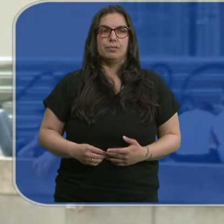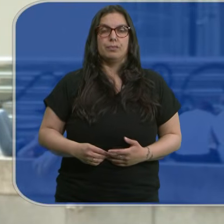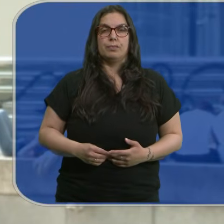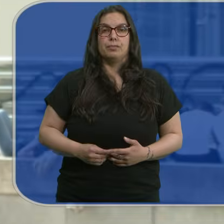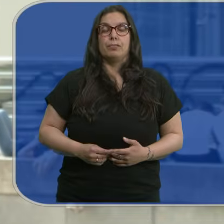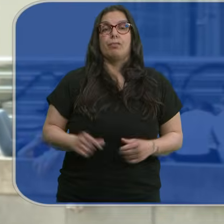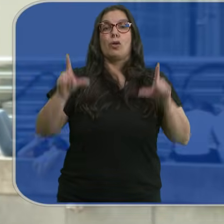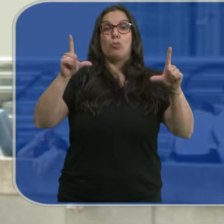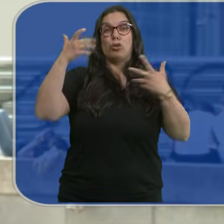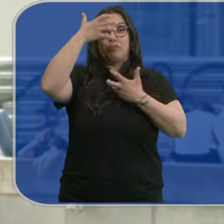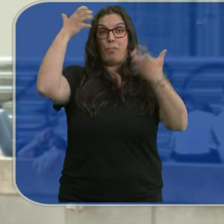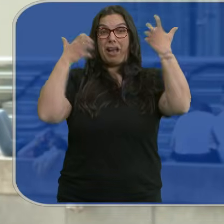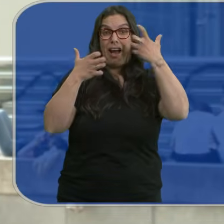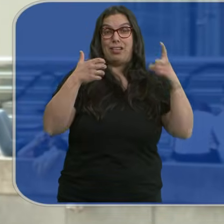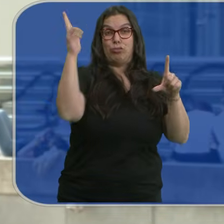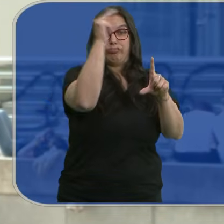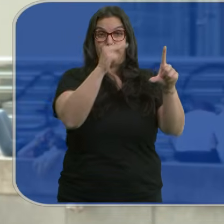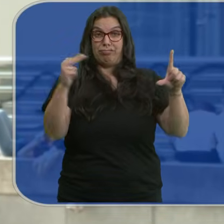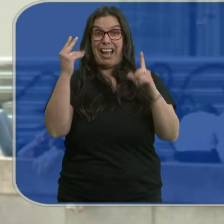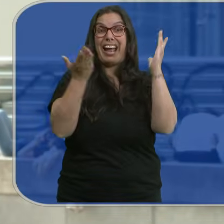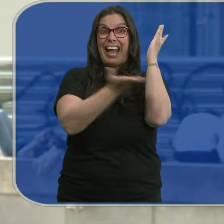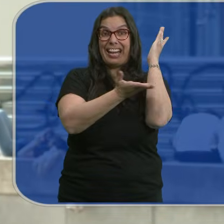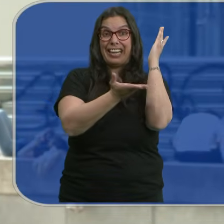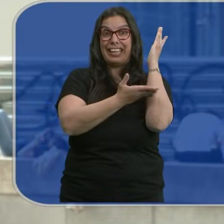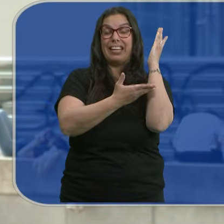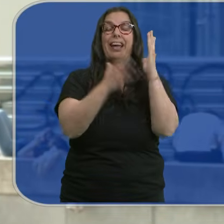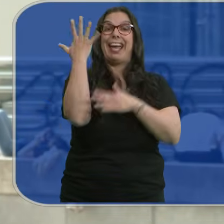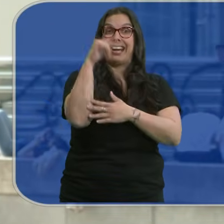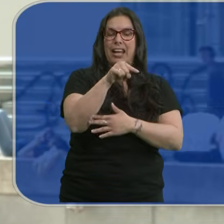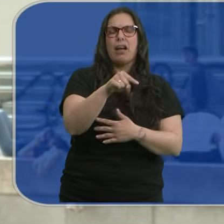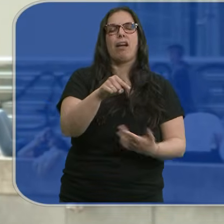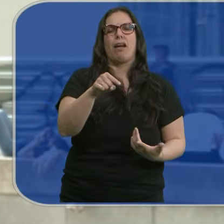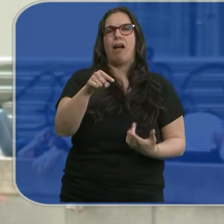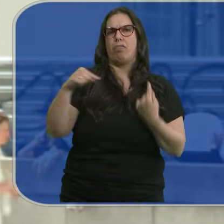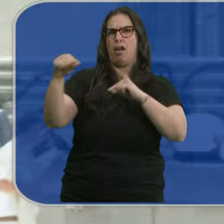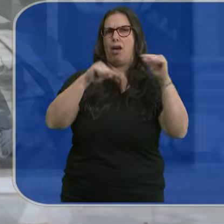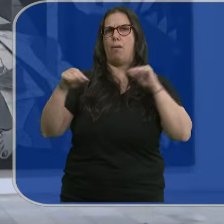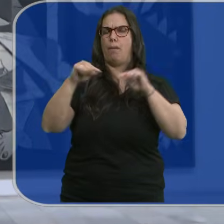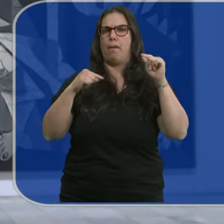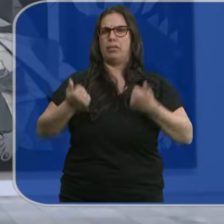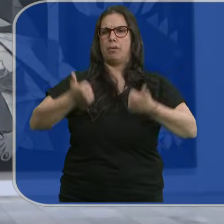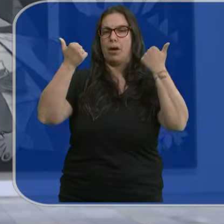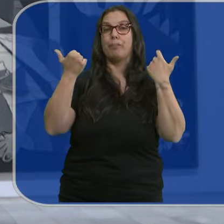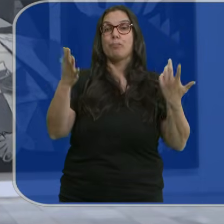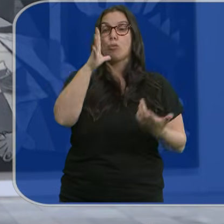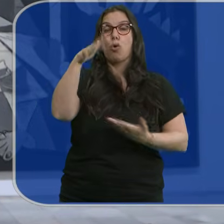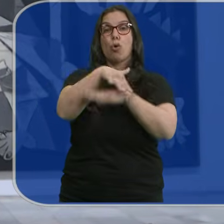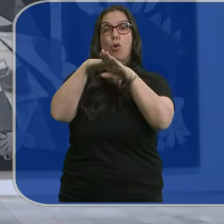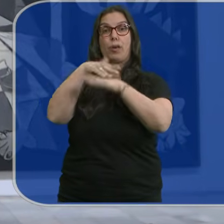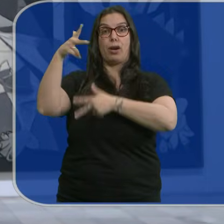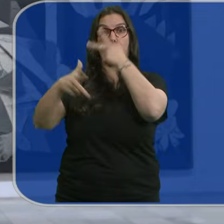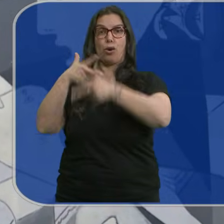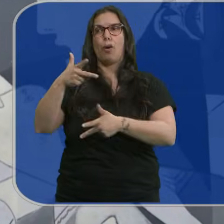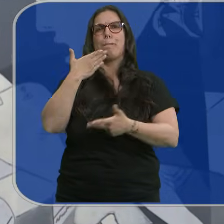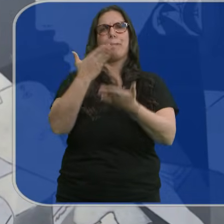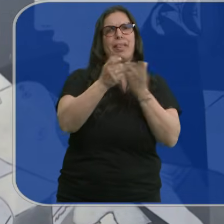El Guernica de Picasso es el que ha subido la temperatura del debate político en estos últimos días. El gobierno vasco pidió su traslado al Museo Guggenheim de